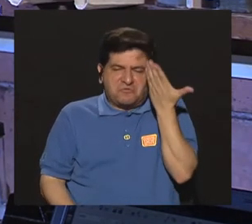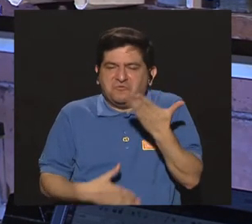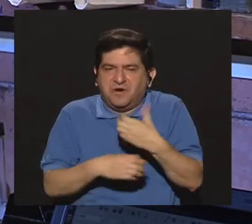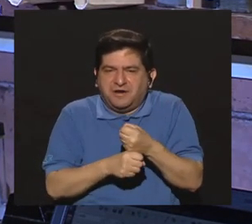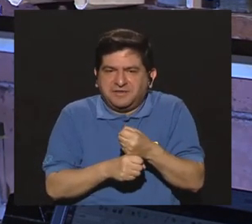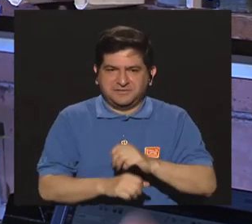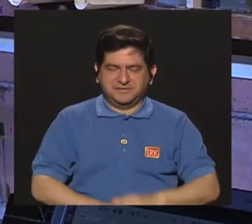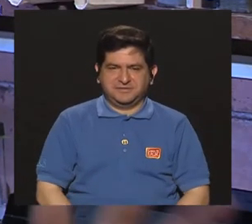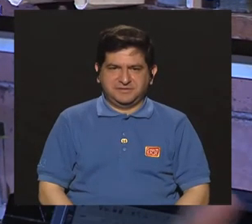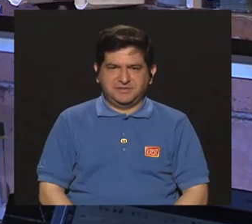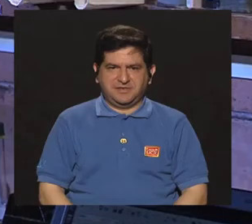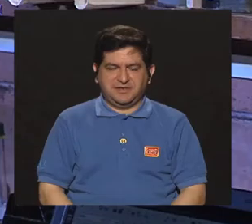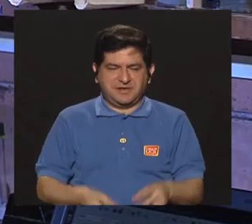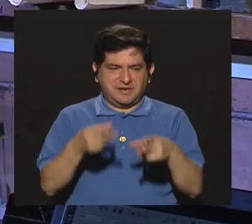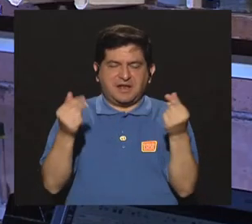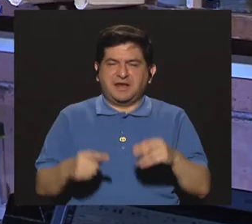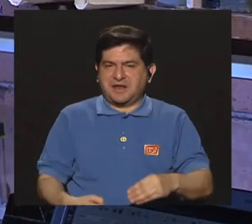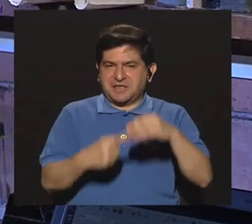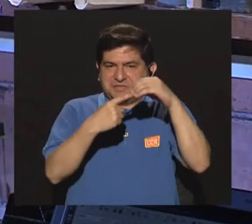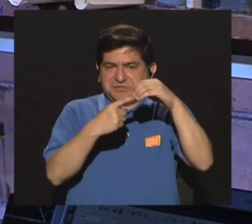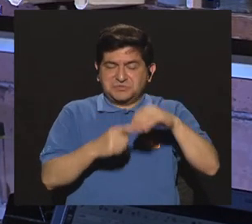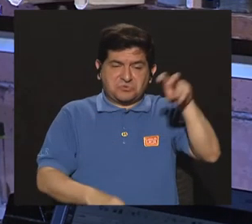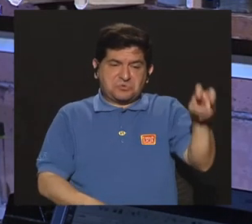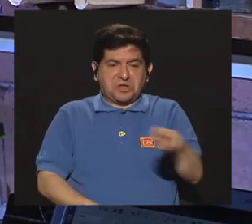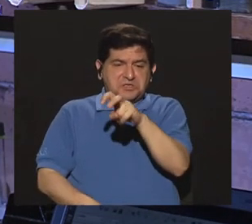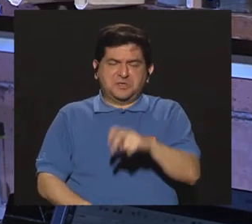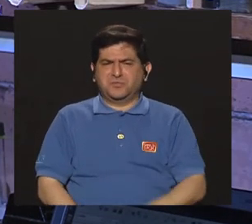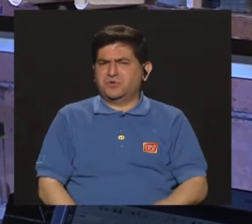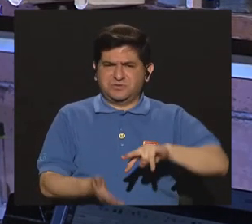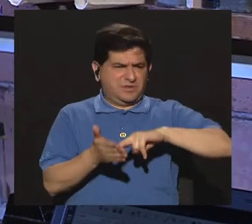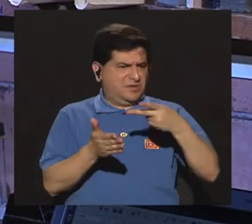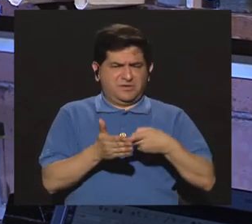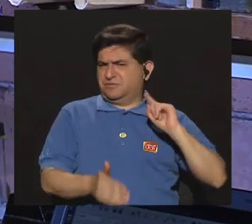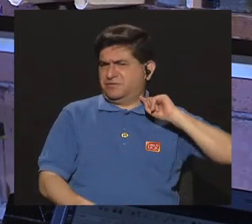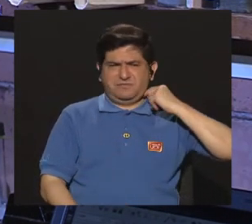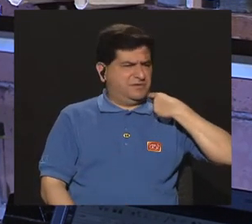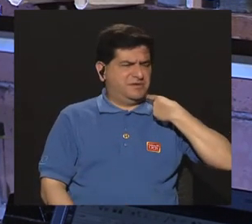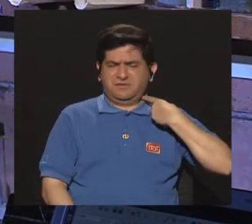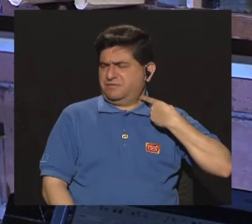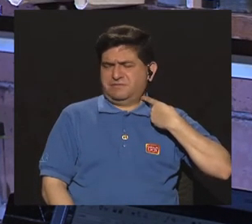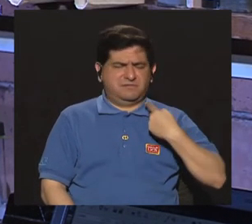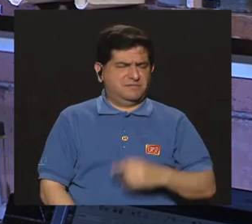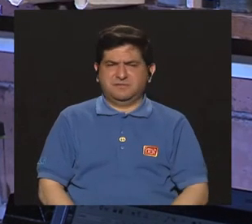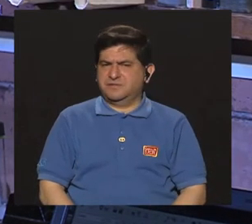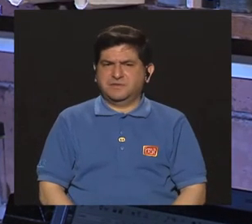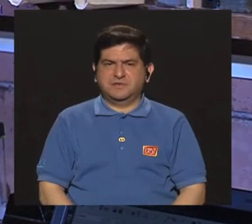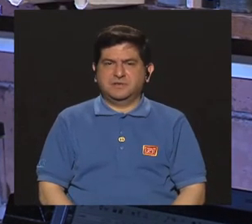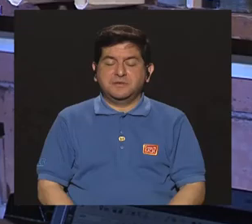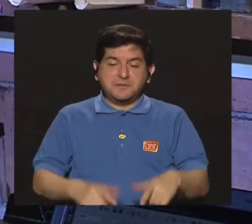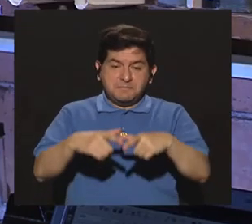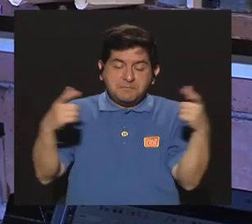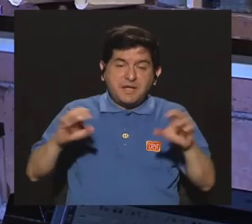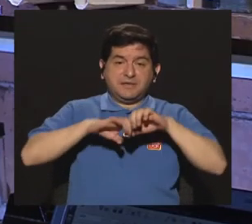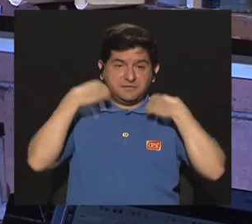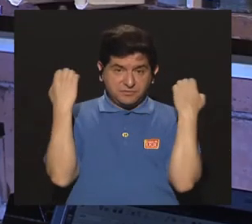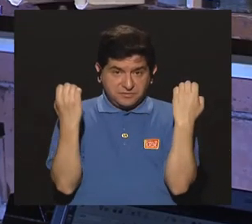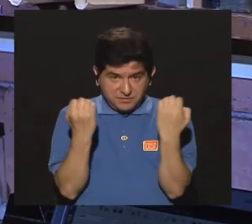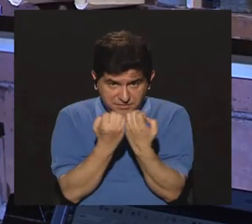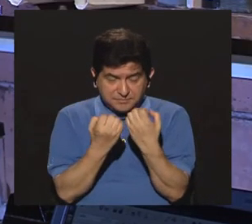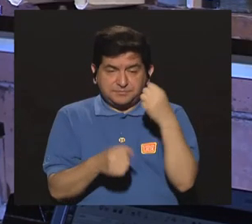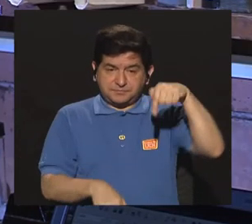desde el costo principales del transporte y no es un transporte caro la mayoría del equipo